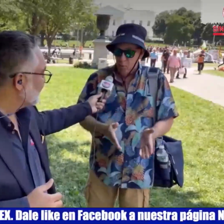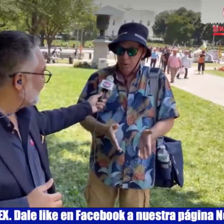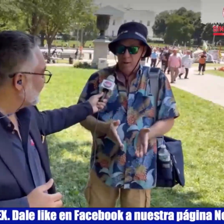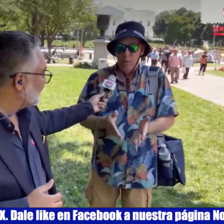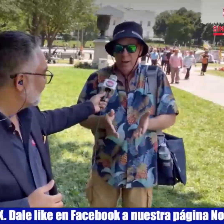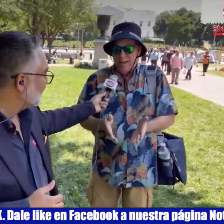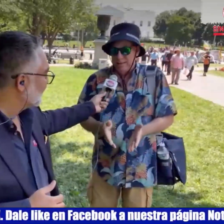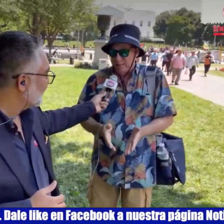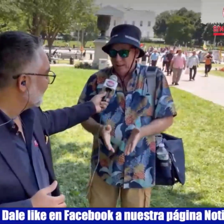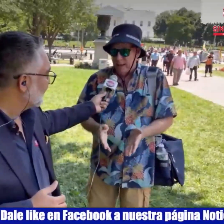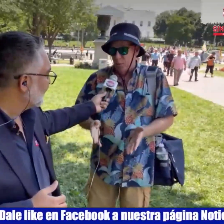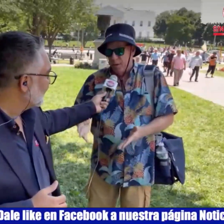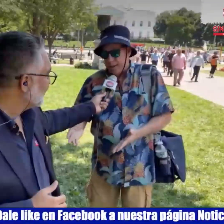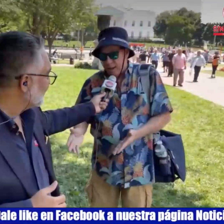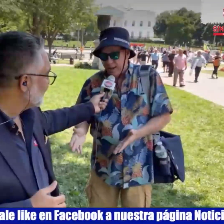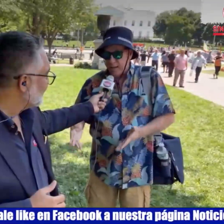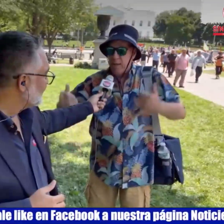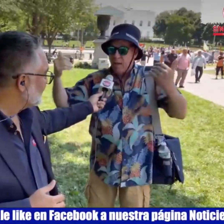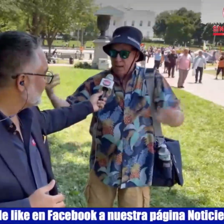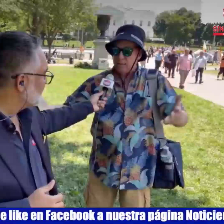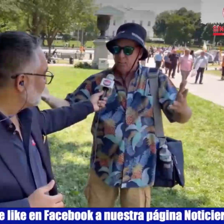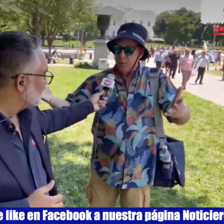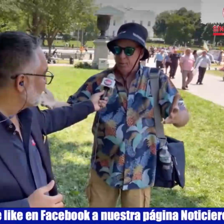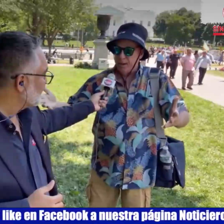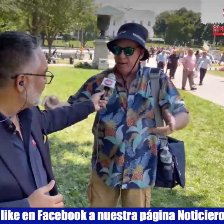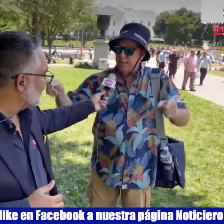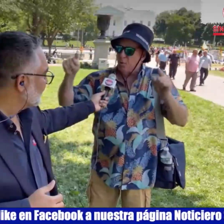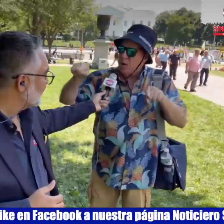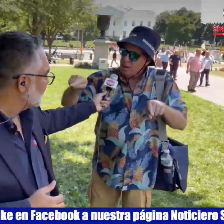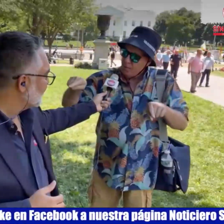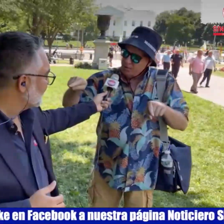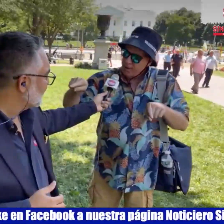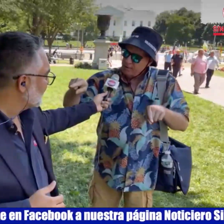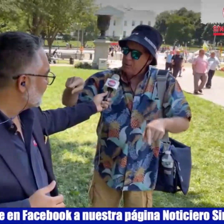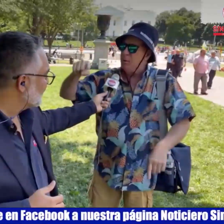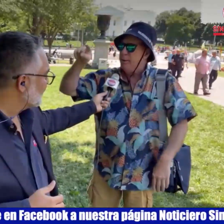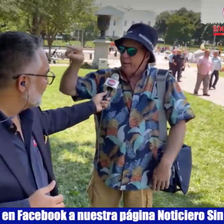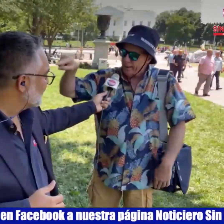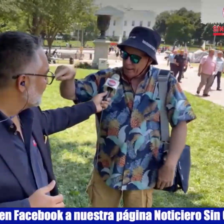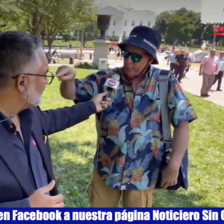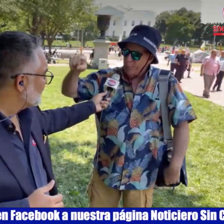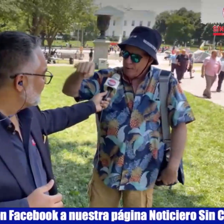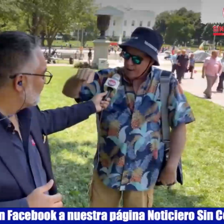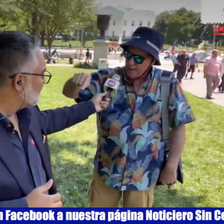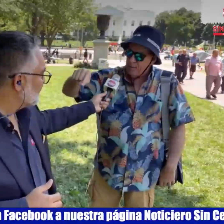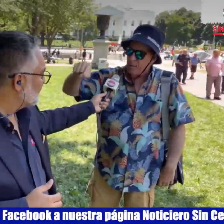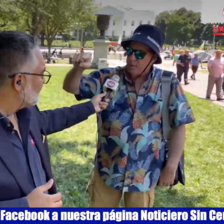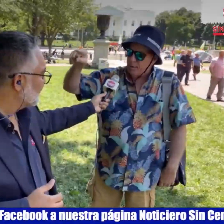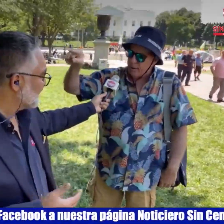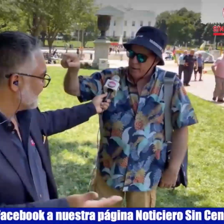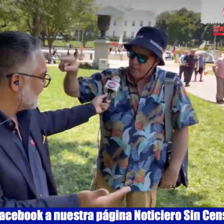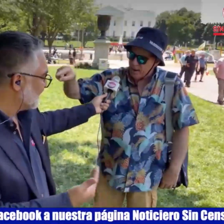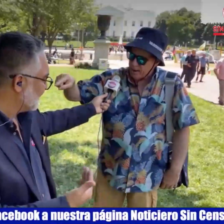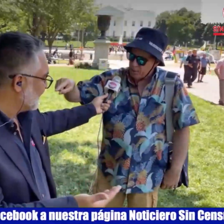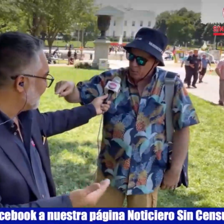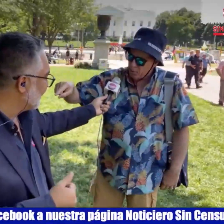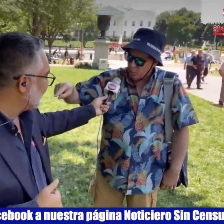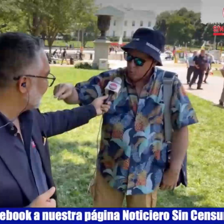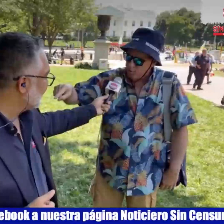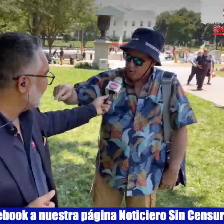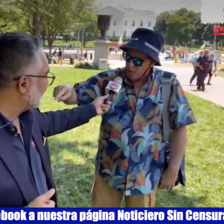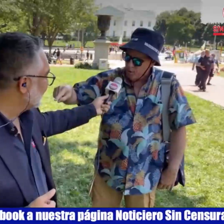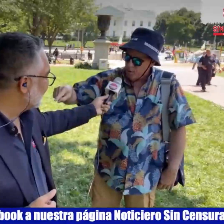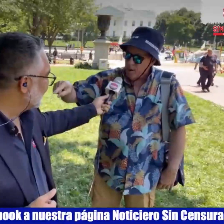está involucrado en el asesinato de Kennedy, ¿qué se puede esperar de eso? Y por cierto, el cuñado de